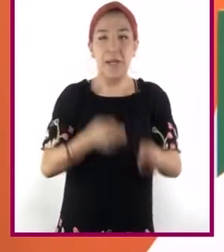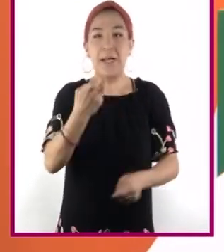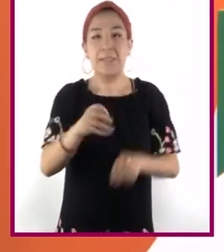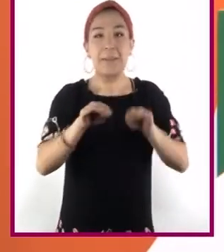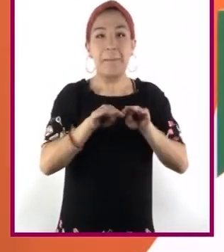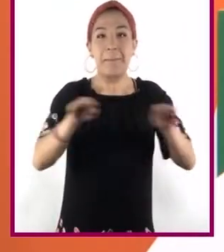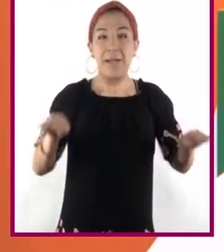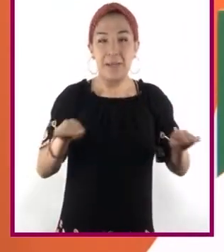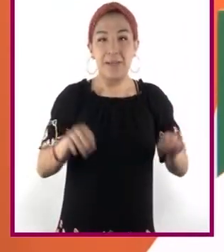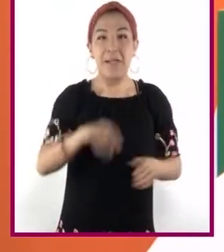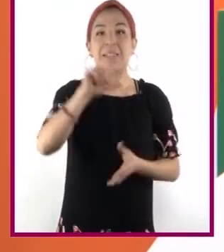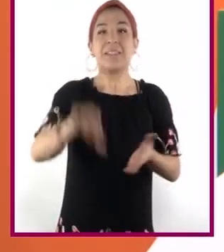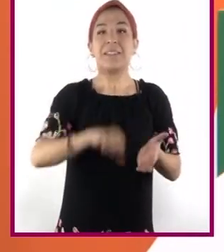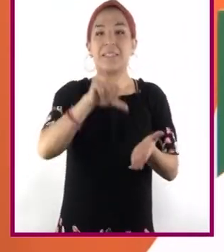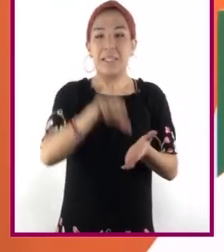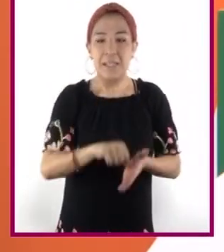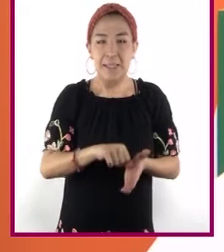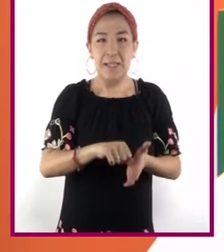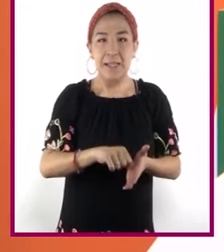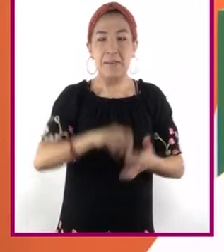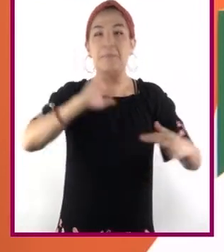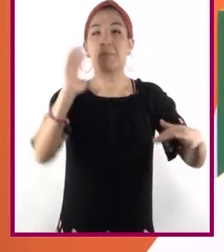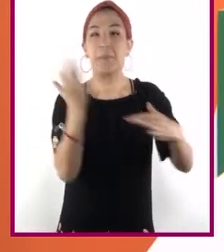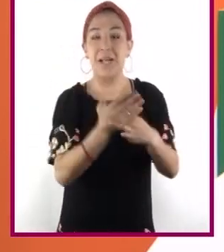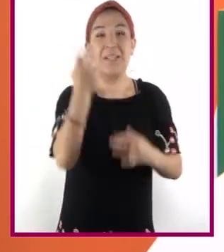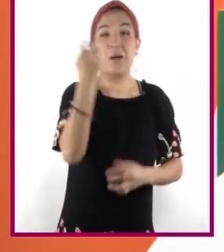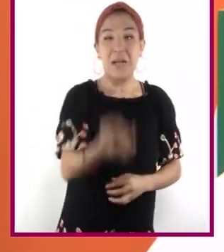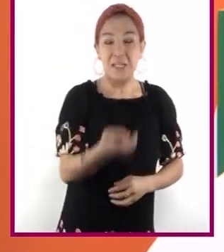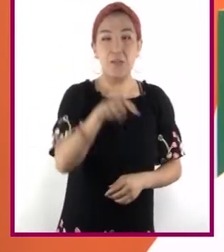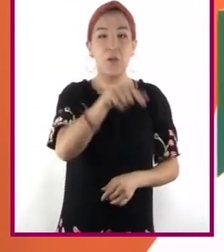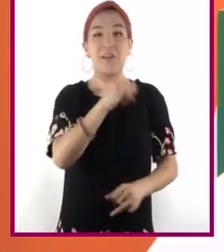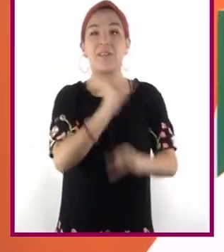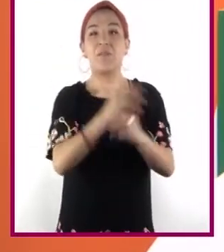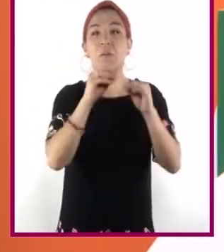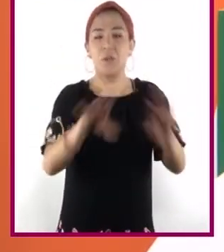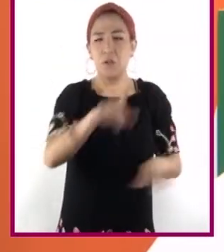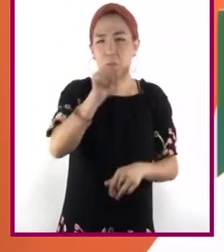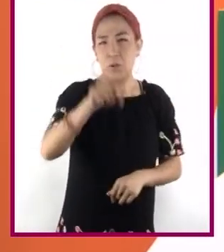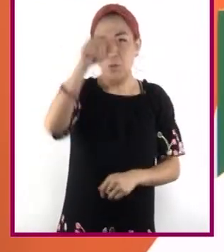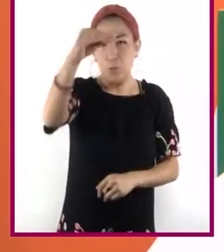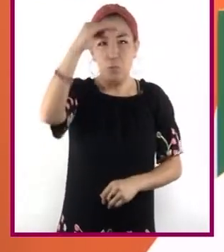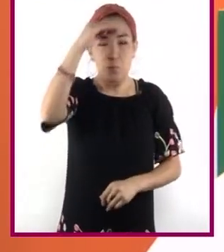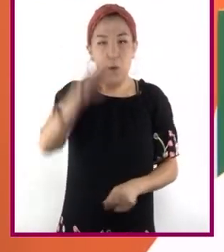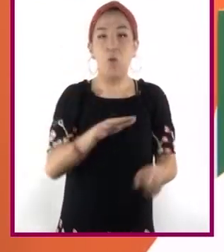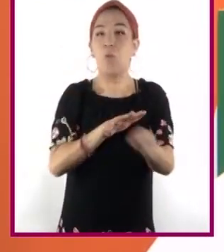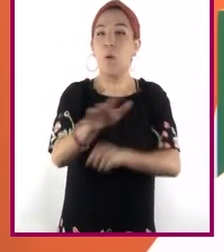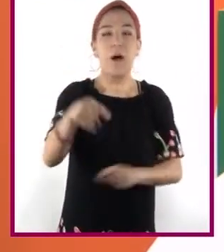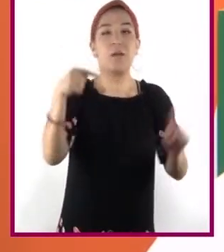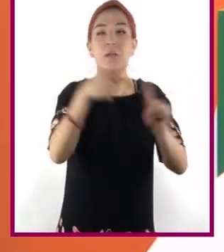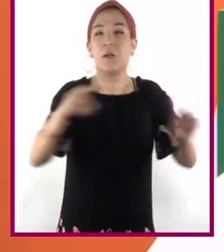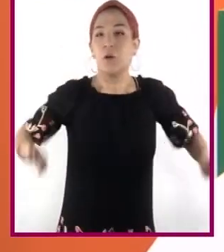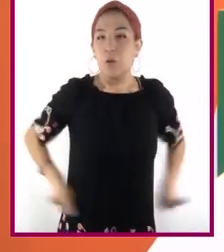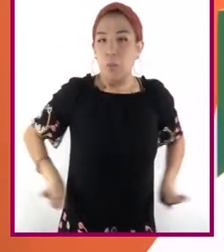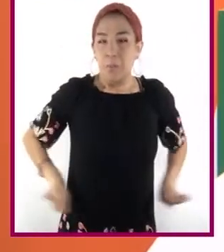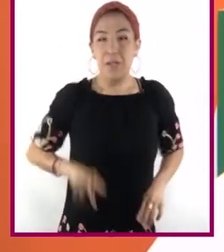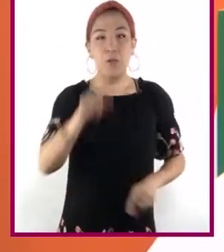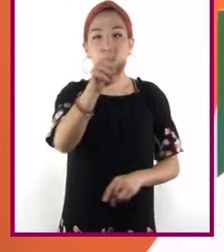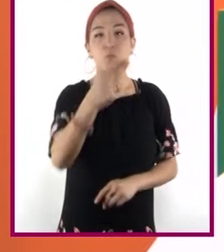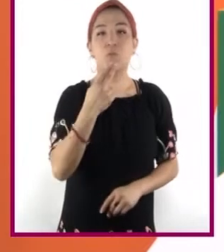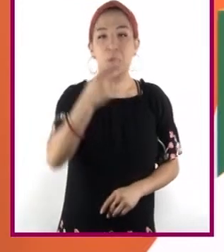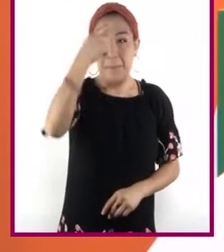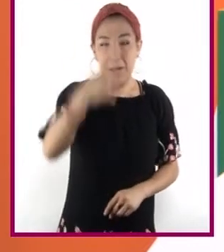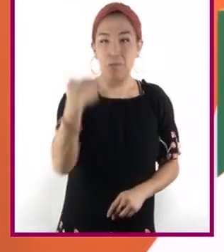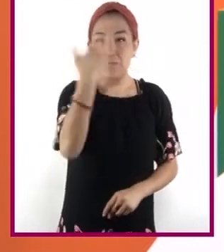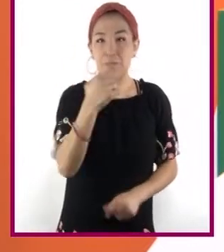tendencia central y el rango de un conjunto de datos y decidir cuál de ellos conviene más en el análisis de